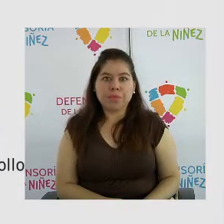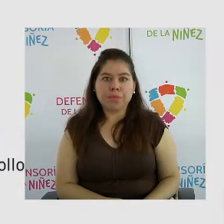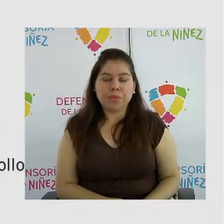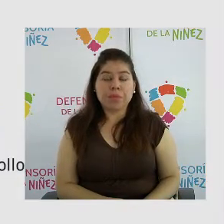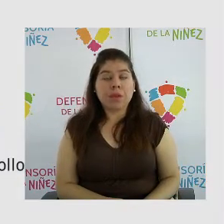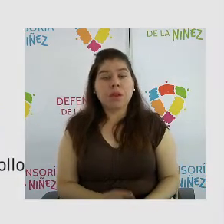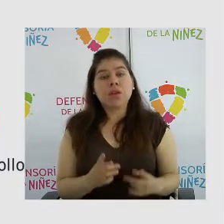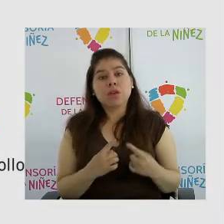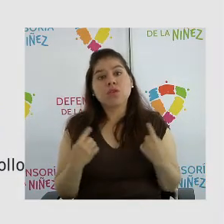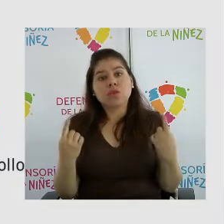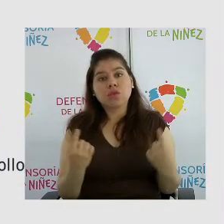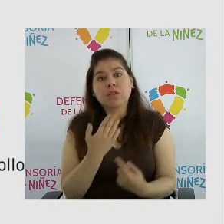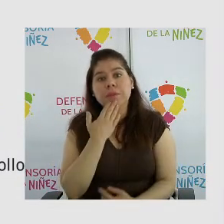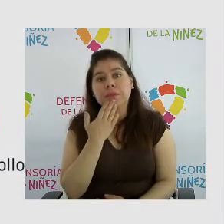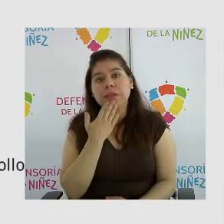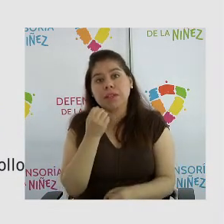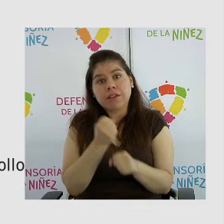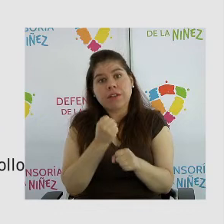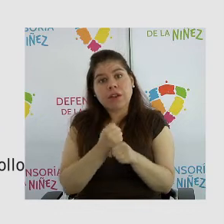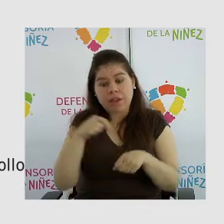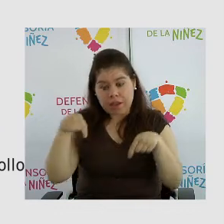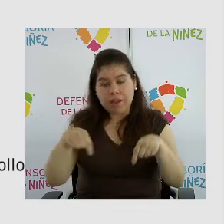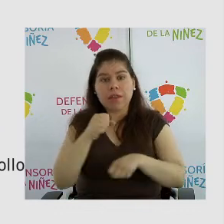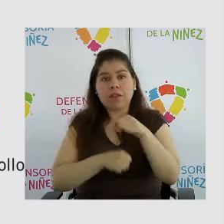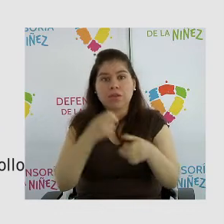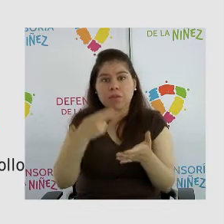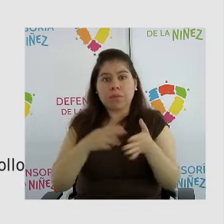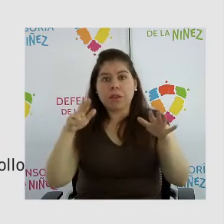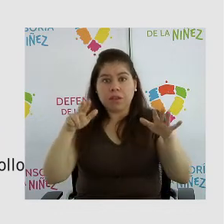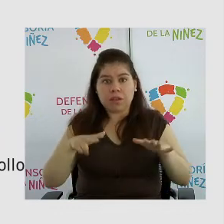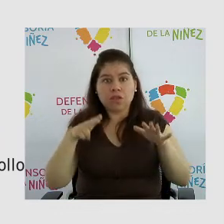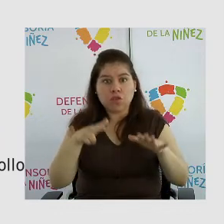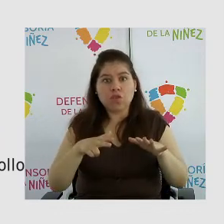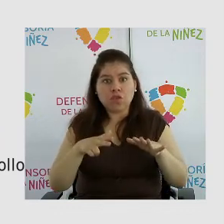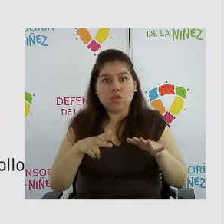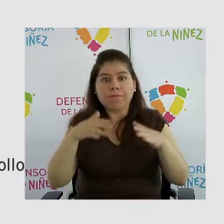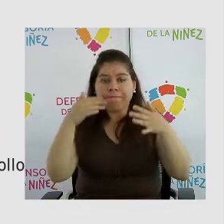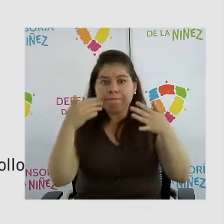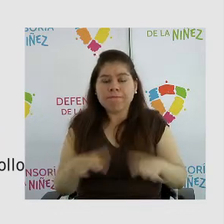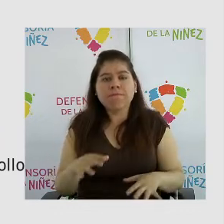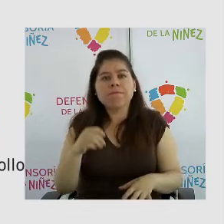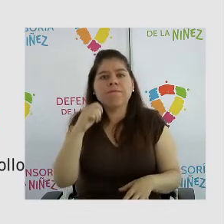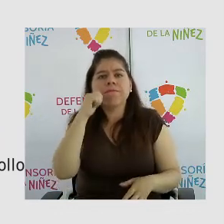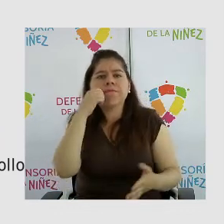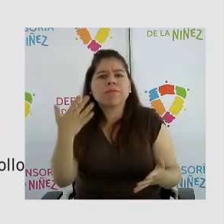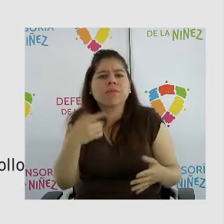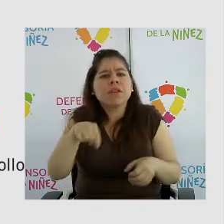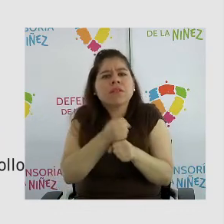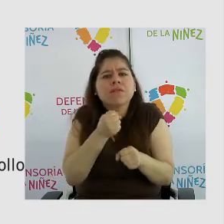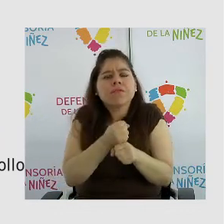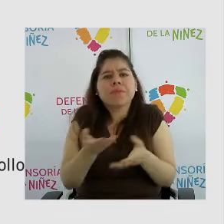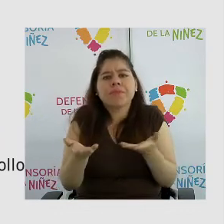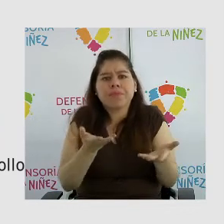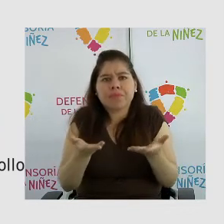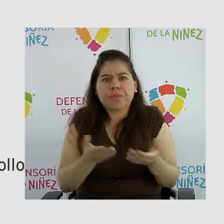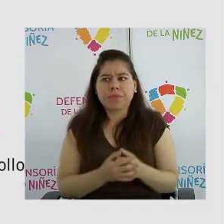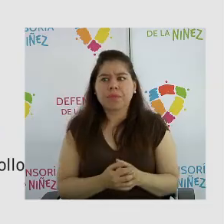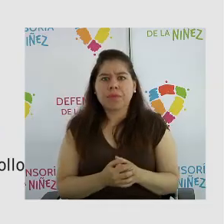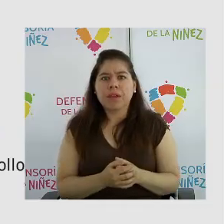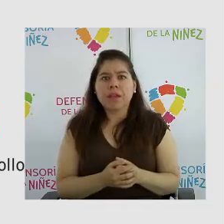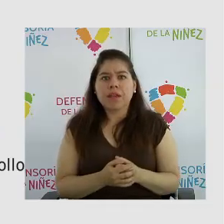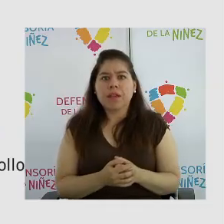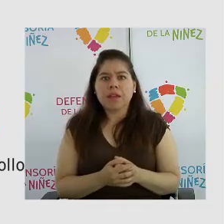Nosotros también lo que trabajamos este primer año 2018 tuvo que ver con definir de qué manera íbamos a desarrollar nuestra labor. Ustedes comprenderán que en materia de infancia